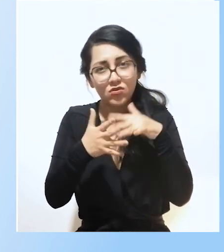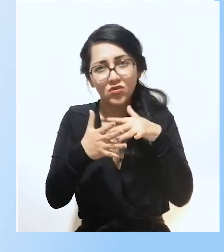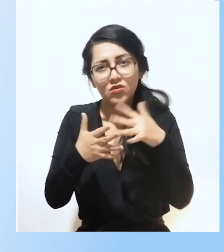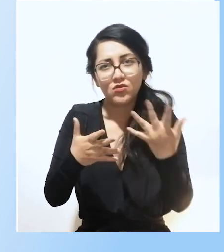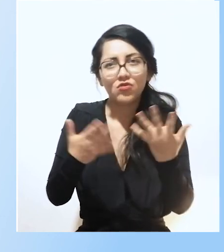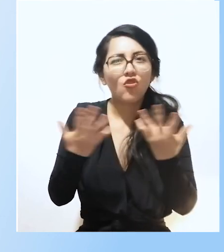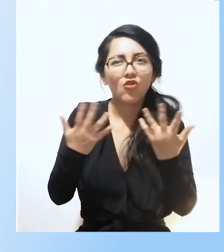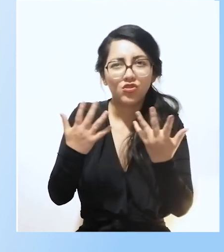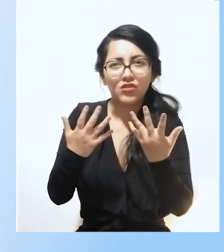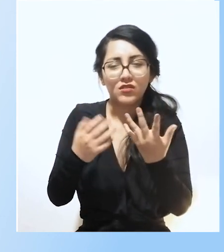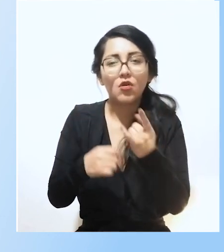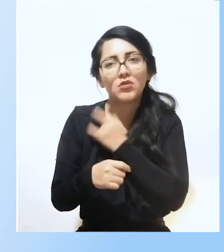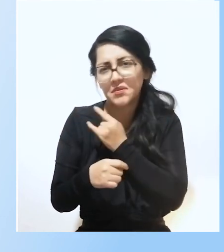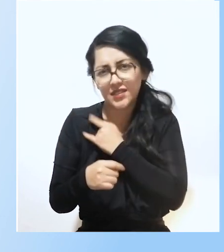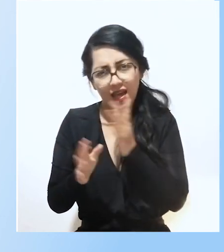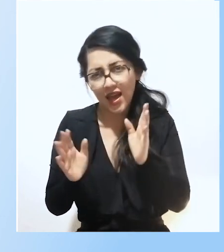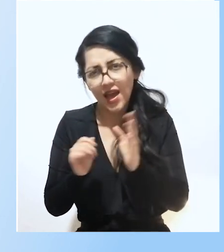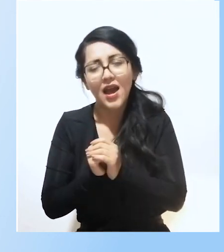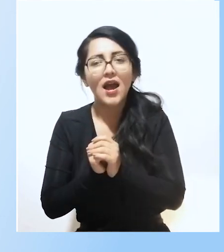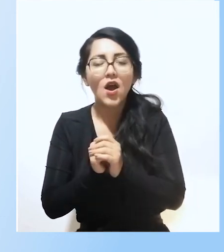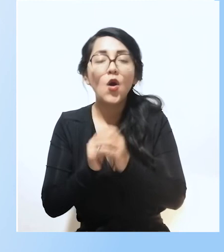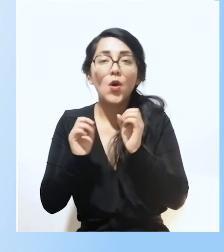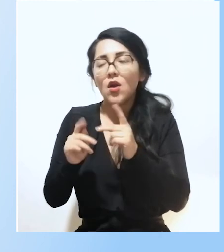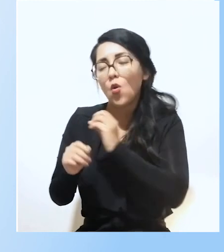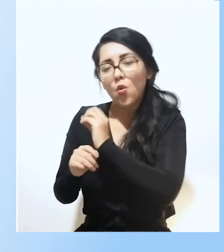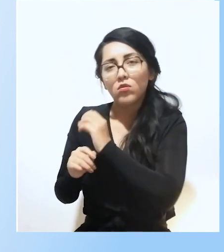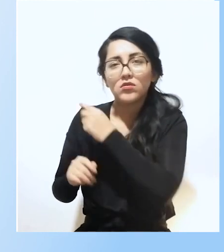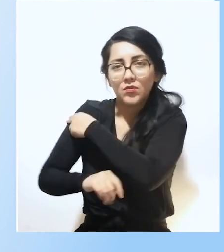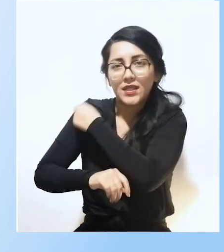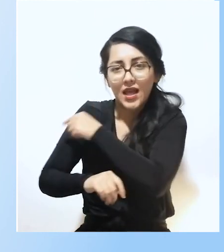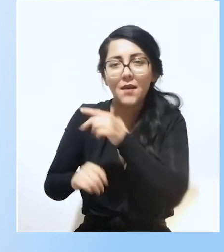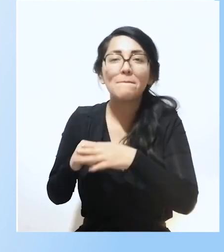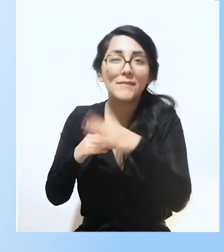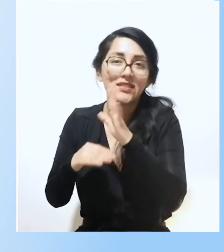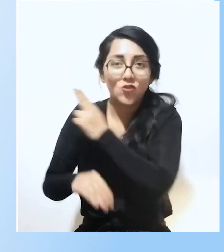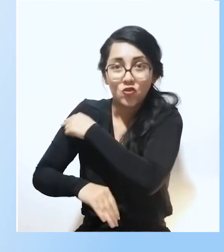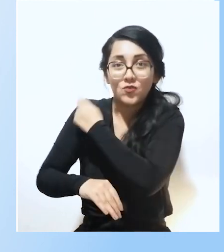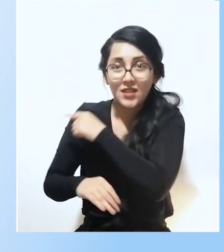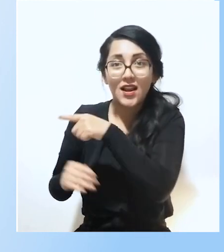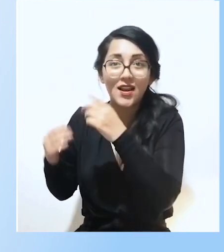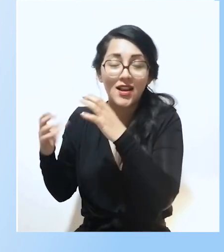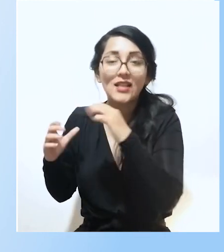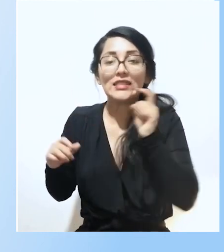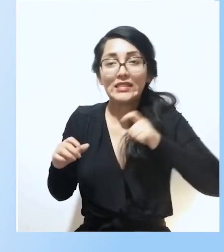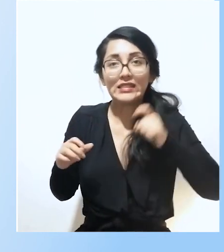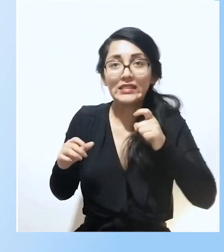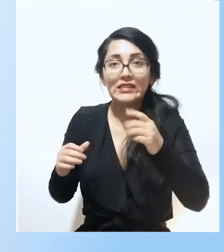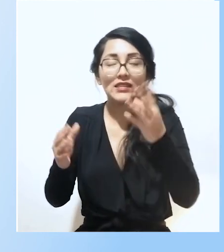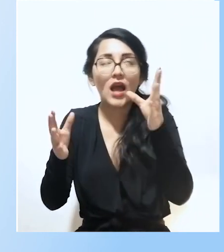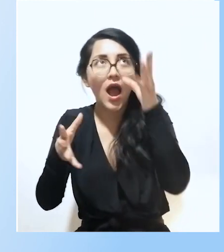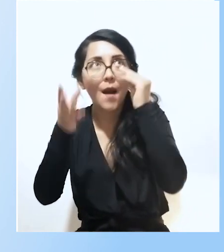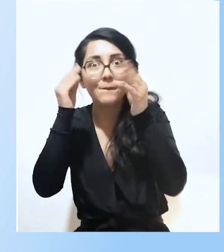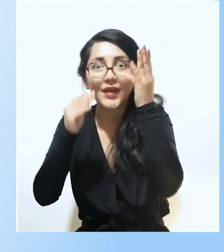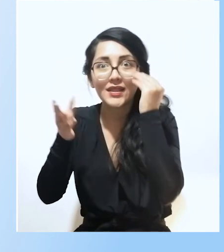escuela ordinaria como en una aula hospitalaria, pero más en una aula hospitalaria, necesita una formación. Entonces, bueno, pues